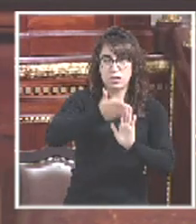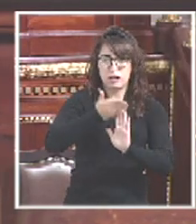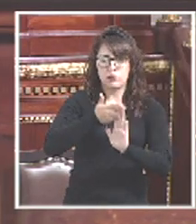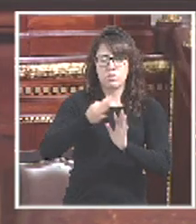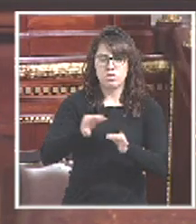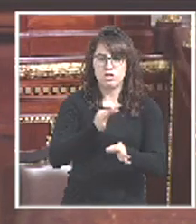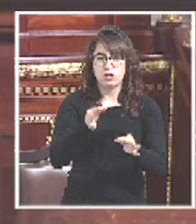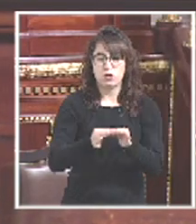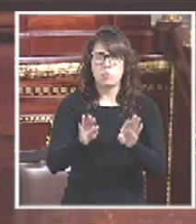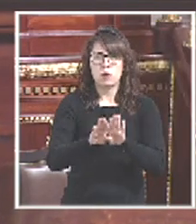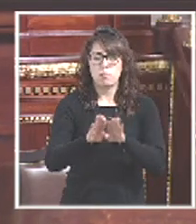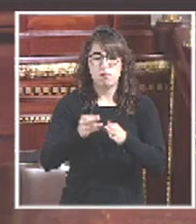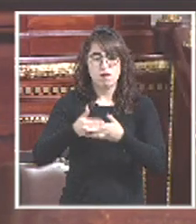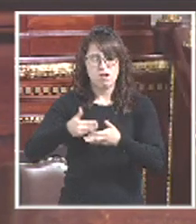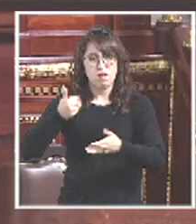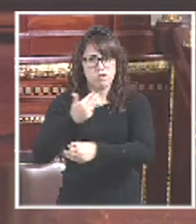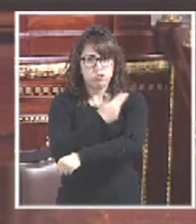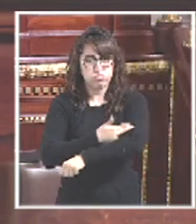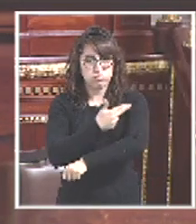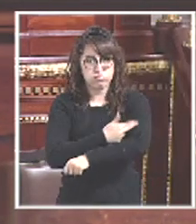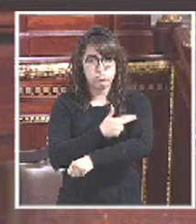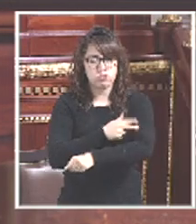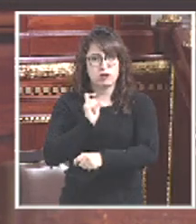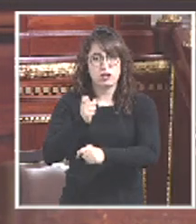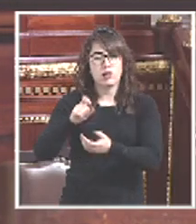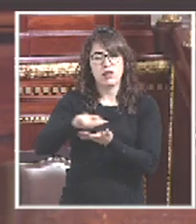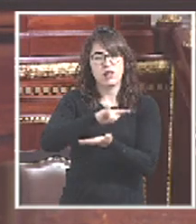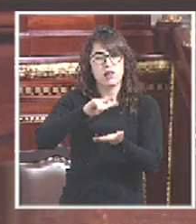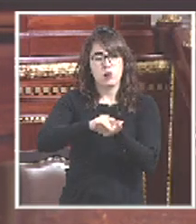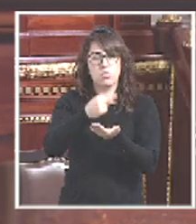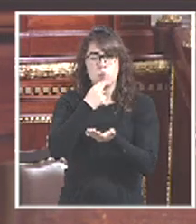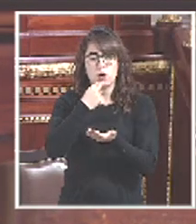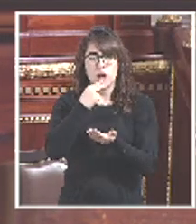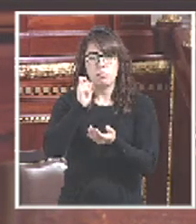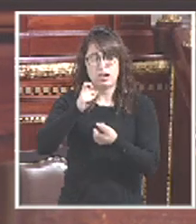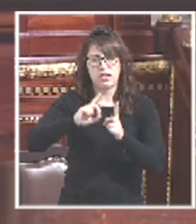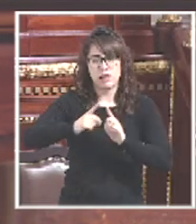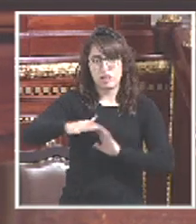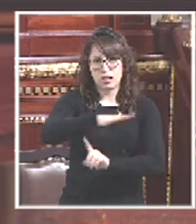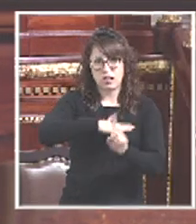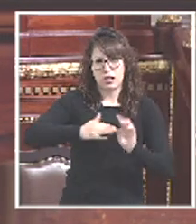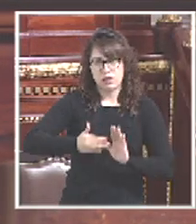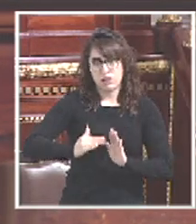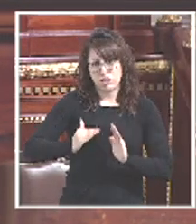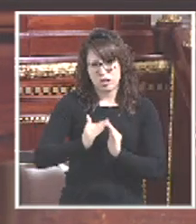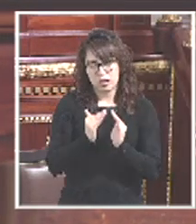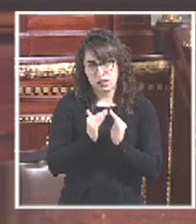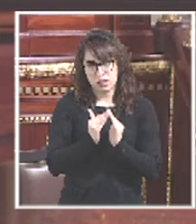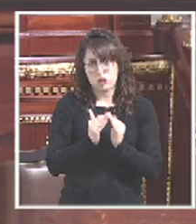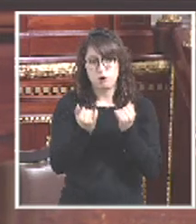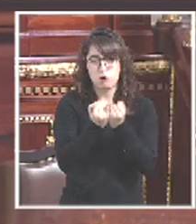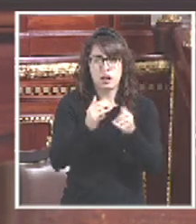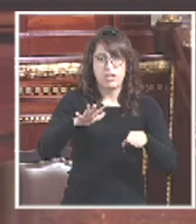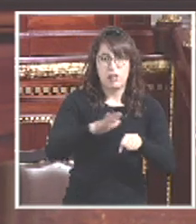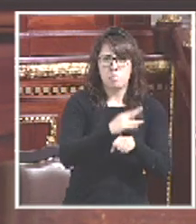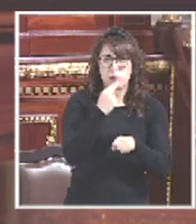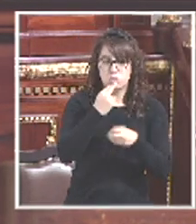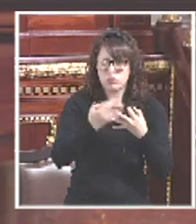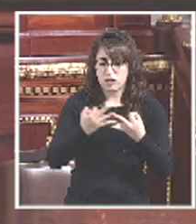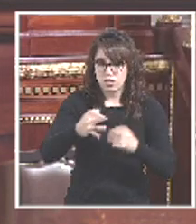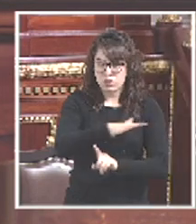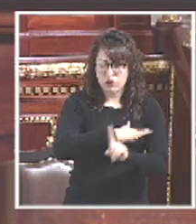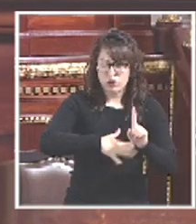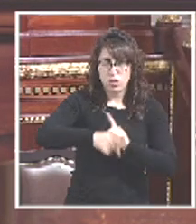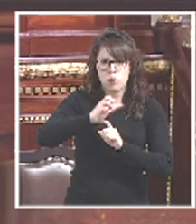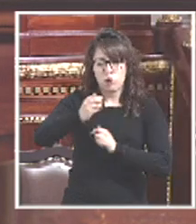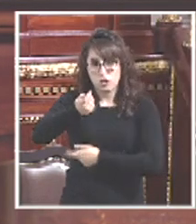con los instrumentos jurídicos previstos en la Ley de Desarrollo Urbano, como son polígonos de actuación, cambios de uso de suelo, transferencia